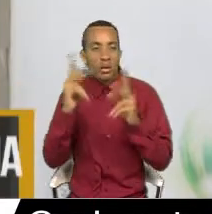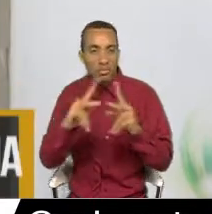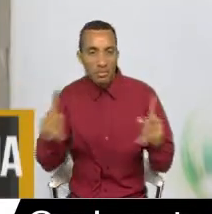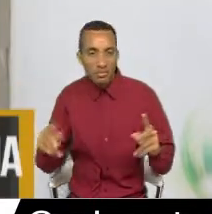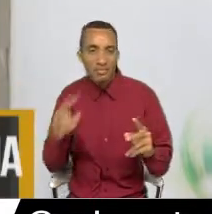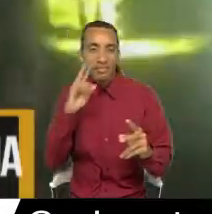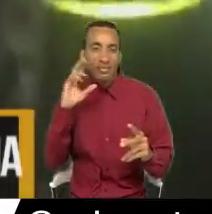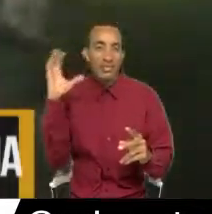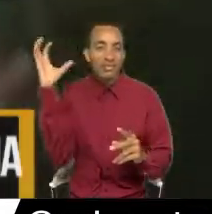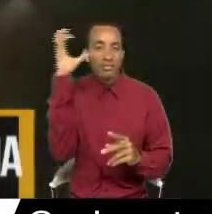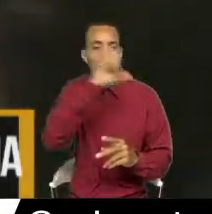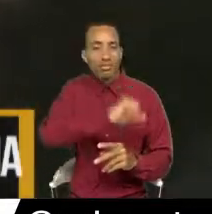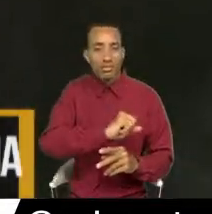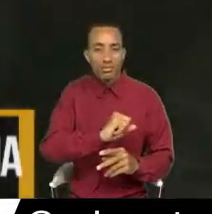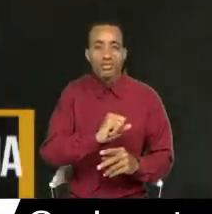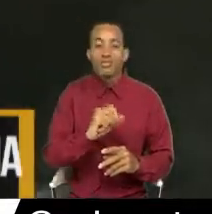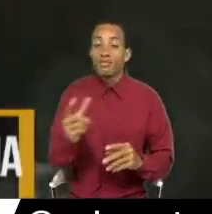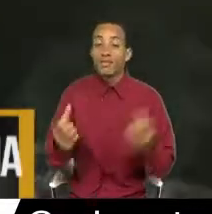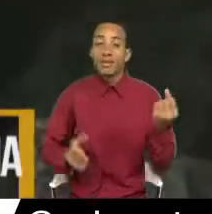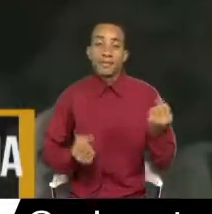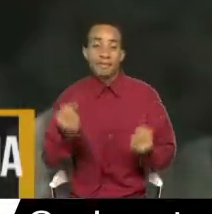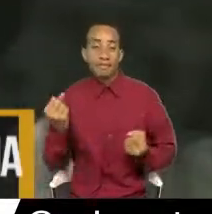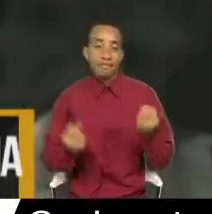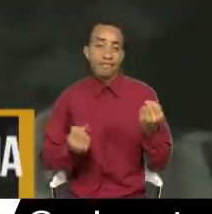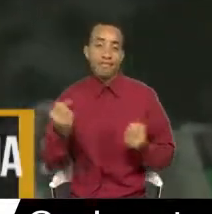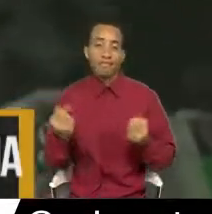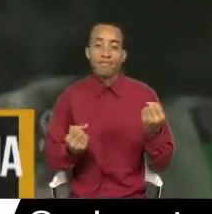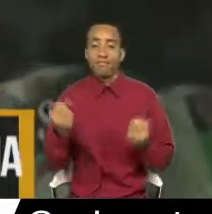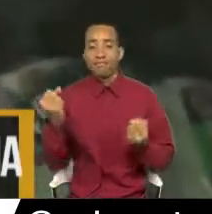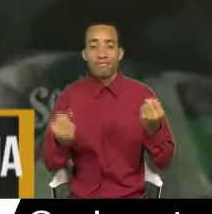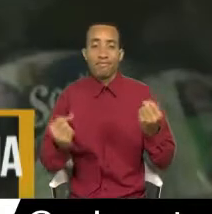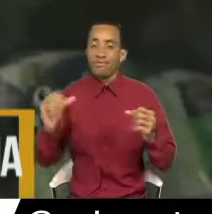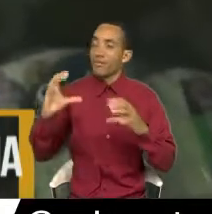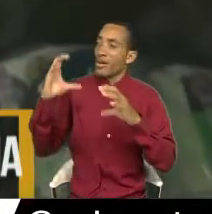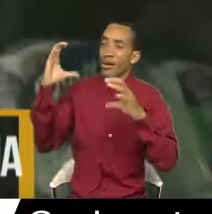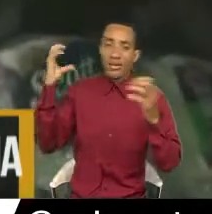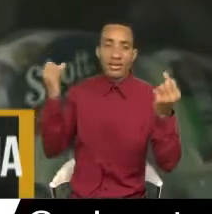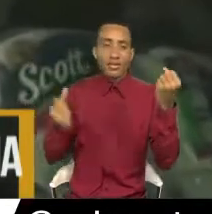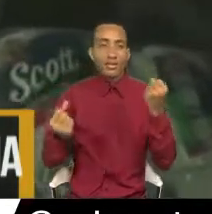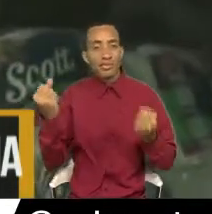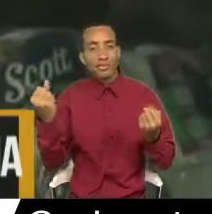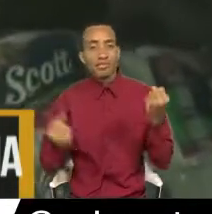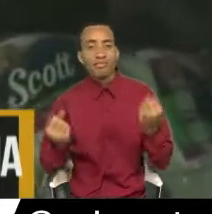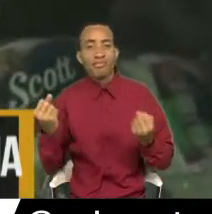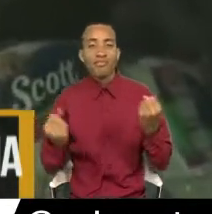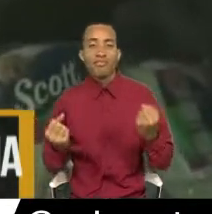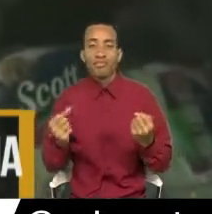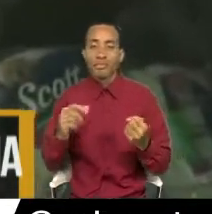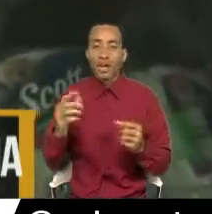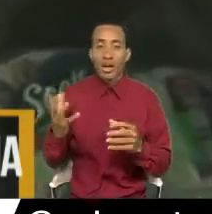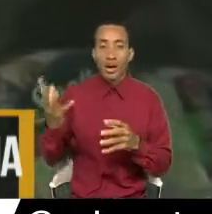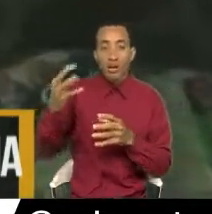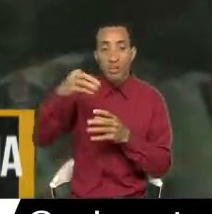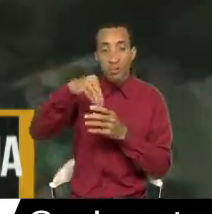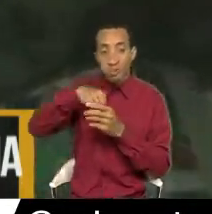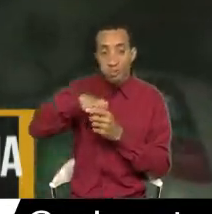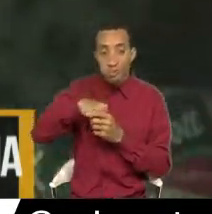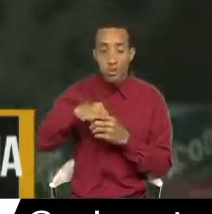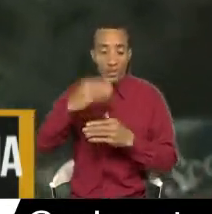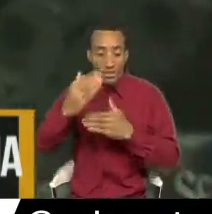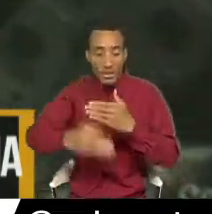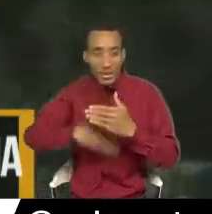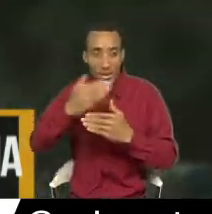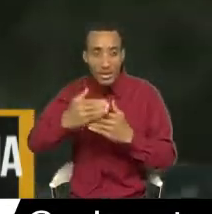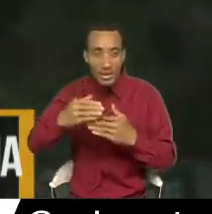logramos establecer un vehículo tipo camión que llevaba alrededor, en su interior, pacas de papel higiénico y en el